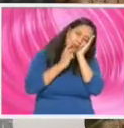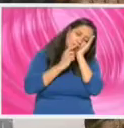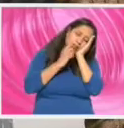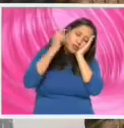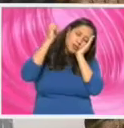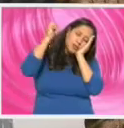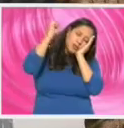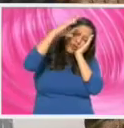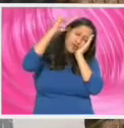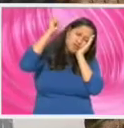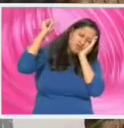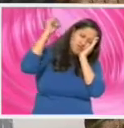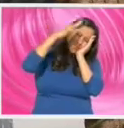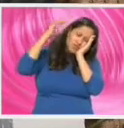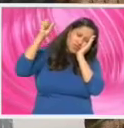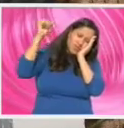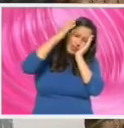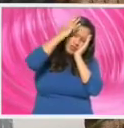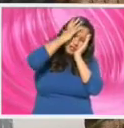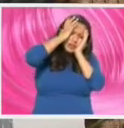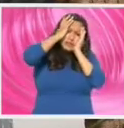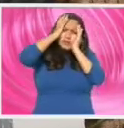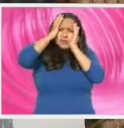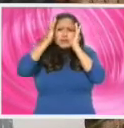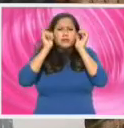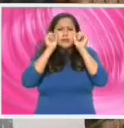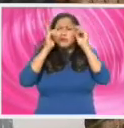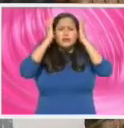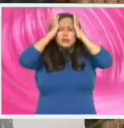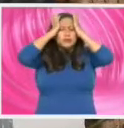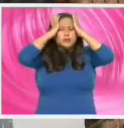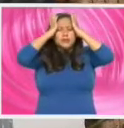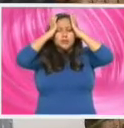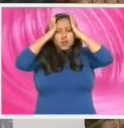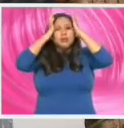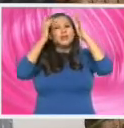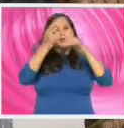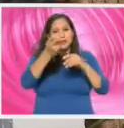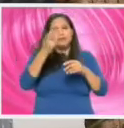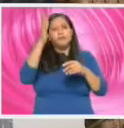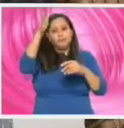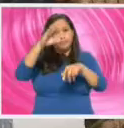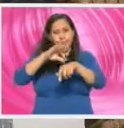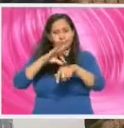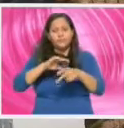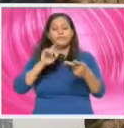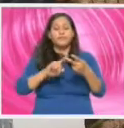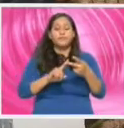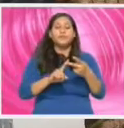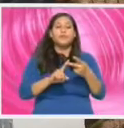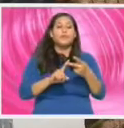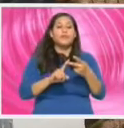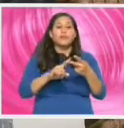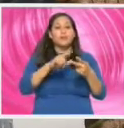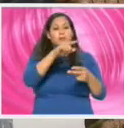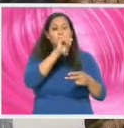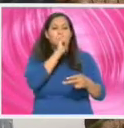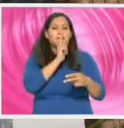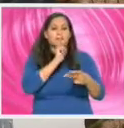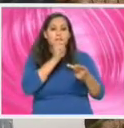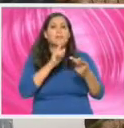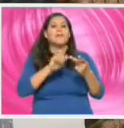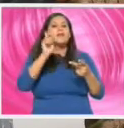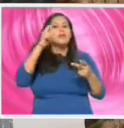dolor es tan intenso y súbito que me despierta, hay que checar qué está pasando ahí. Dos, tú no me dejarás mentir, el dolor de